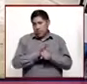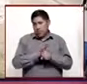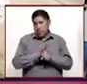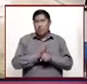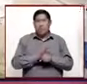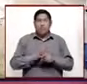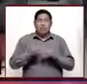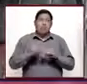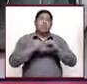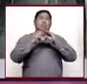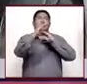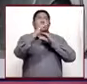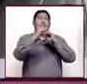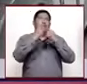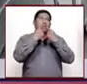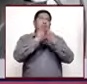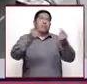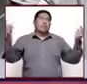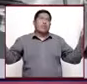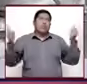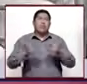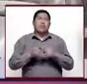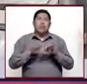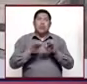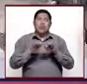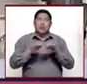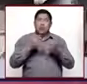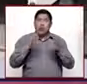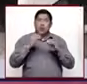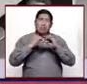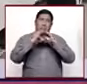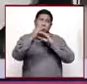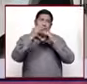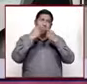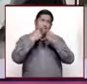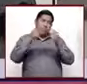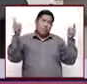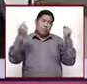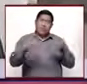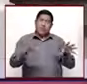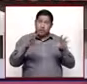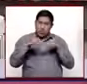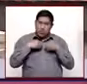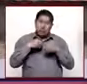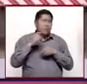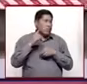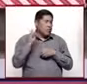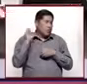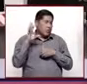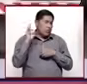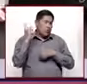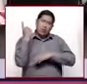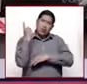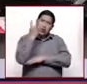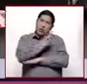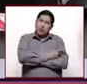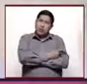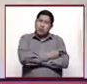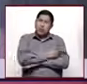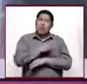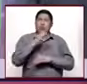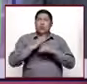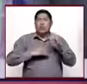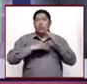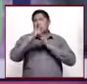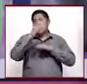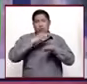la licitación al SICOES y una vez de que ya se haya subido y se haya aceptado, son 107 días que se ha dado para la